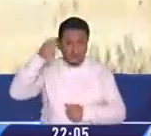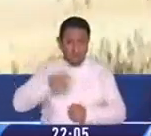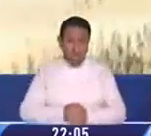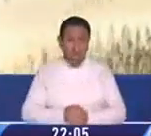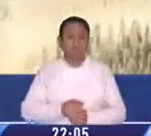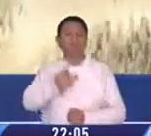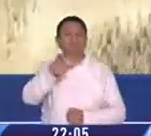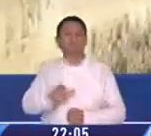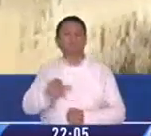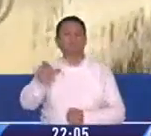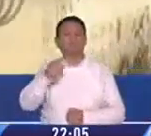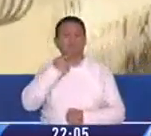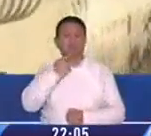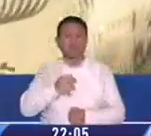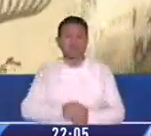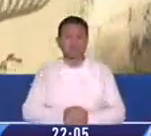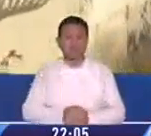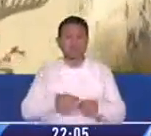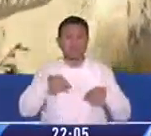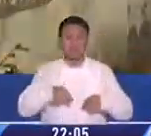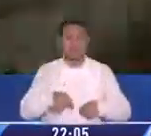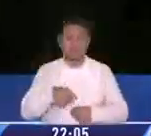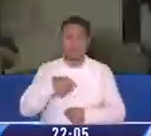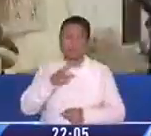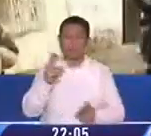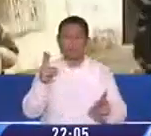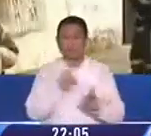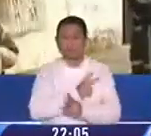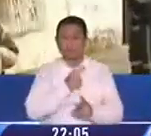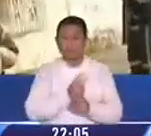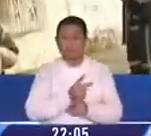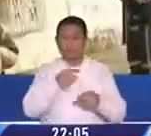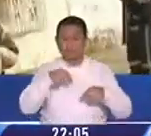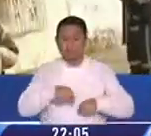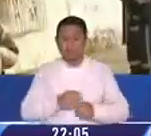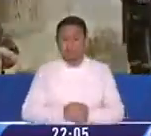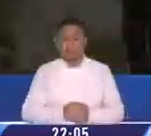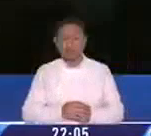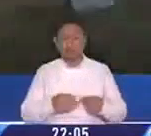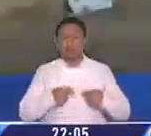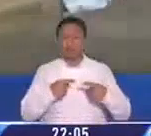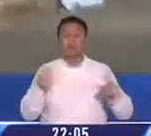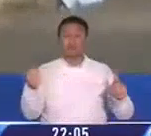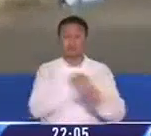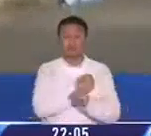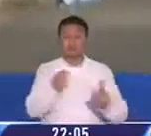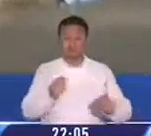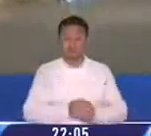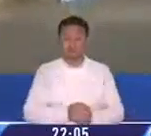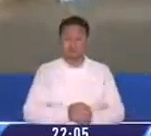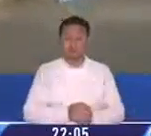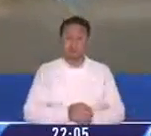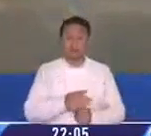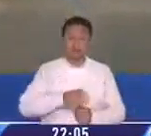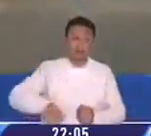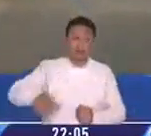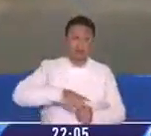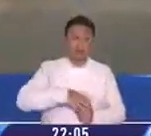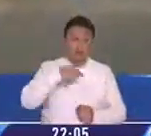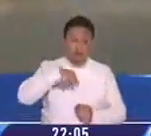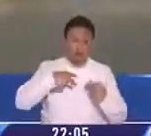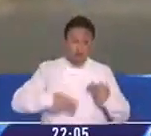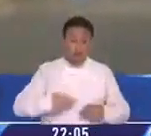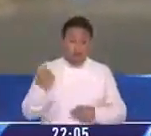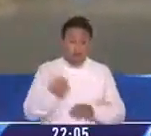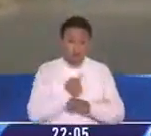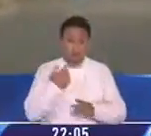habitantes manifiestan que igualmente es un sector problemático, de igual manera se vive harta violencia. Yo vivo en todo este sector, las Malvinas. ¿No es la primera vez? No es la primera